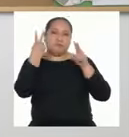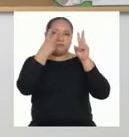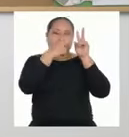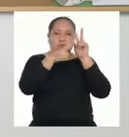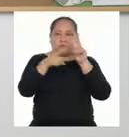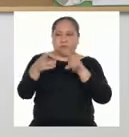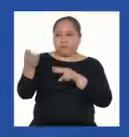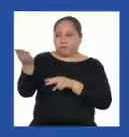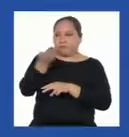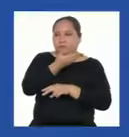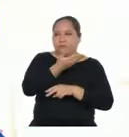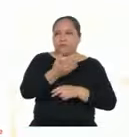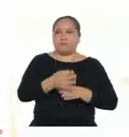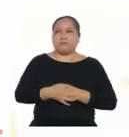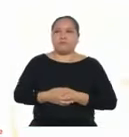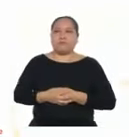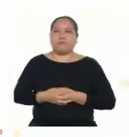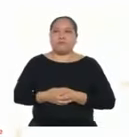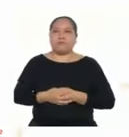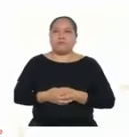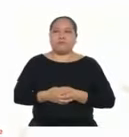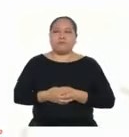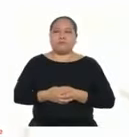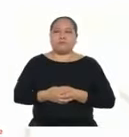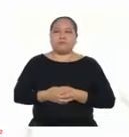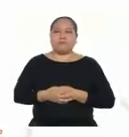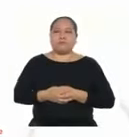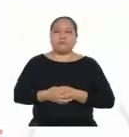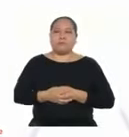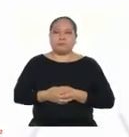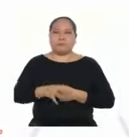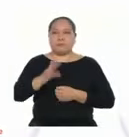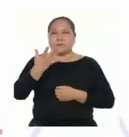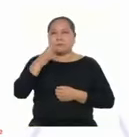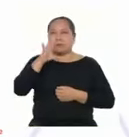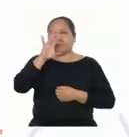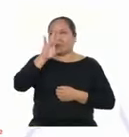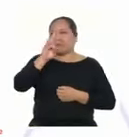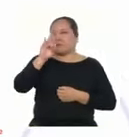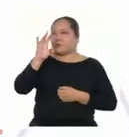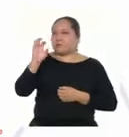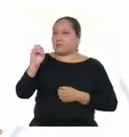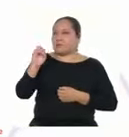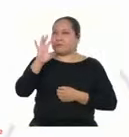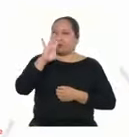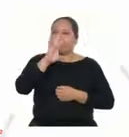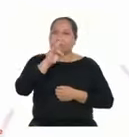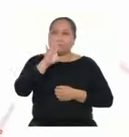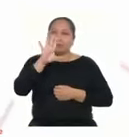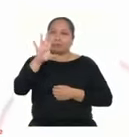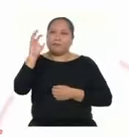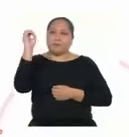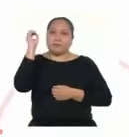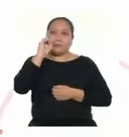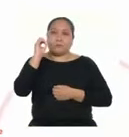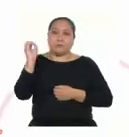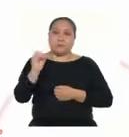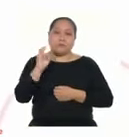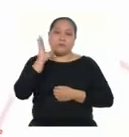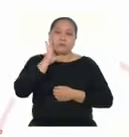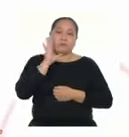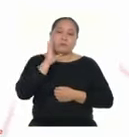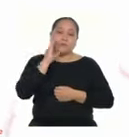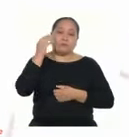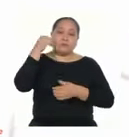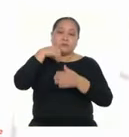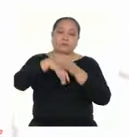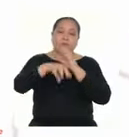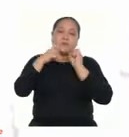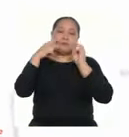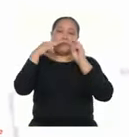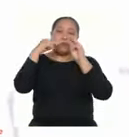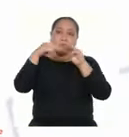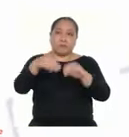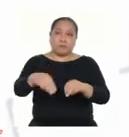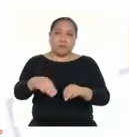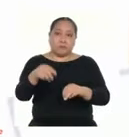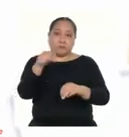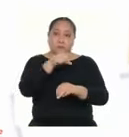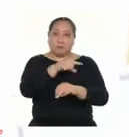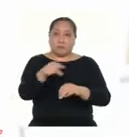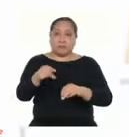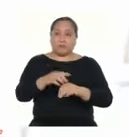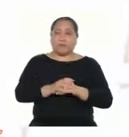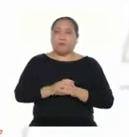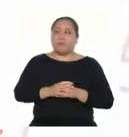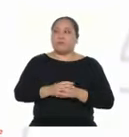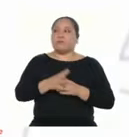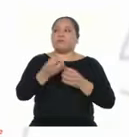Veamos lo siguiente. Alrededor del 70 al 75% de la contaminación marina global es